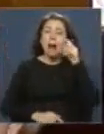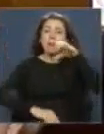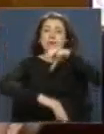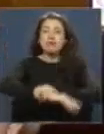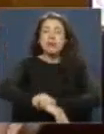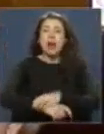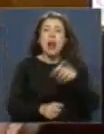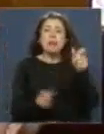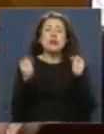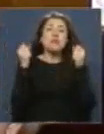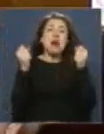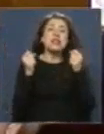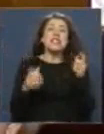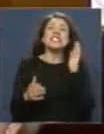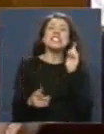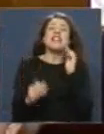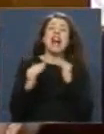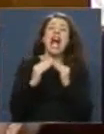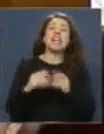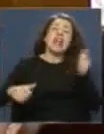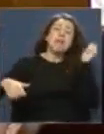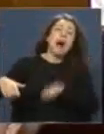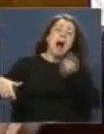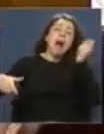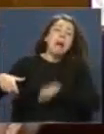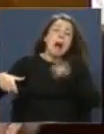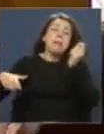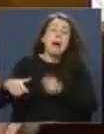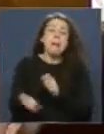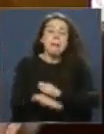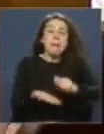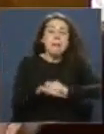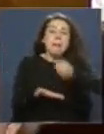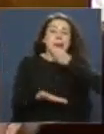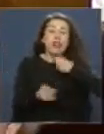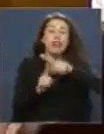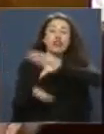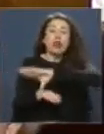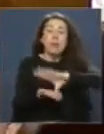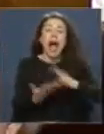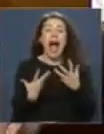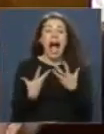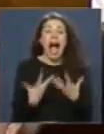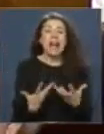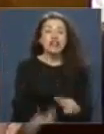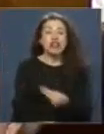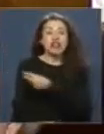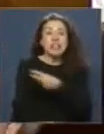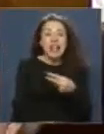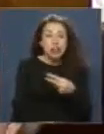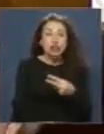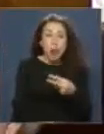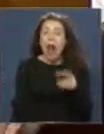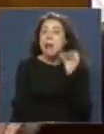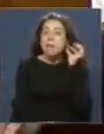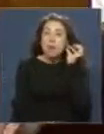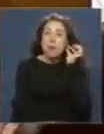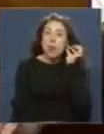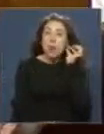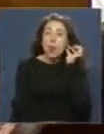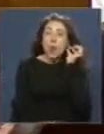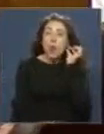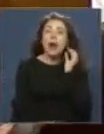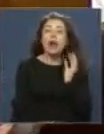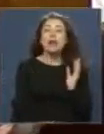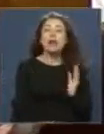a manifestantes que tocaban la cacerola, a periodistas extranjeros, agresiones sexuales contra mujeres y